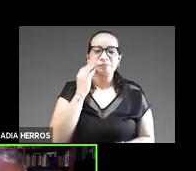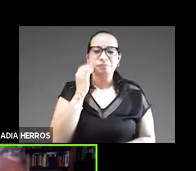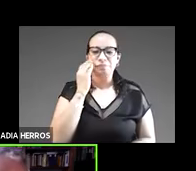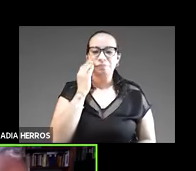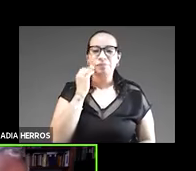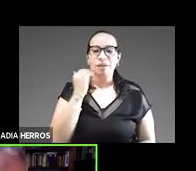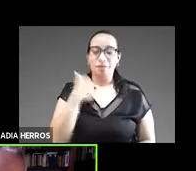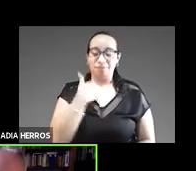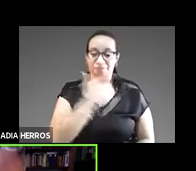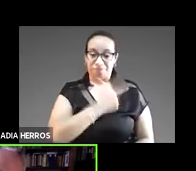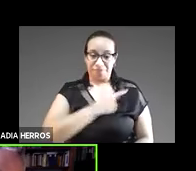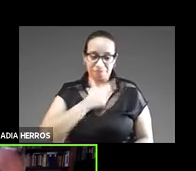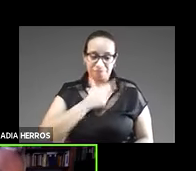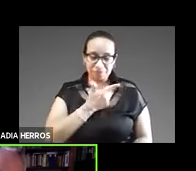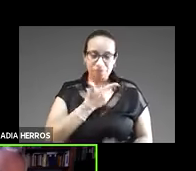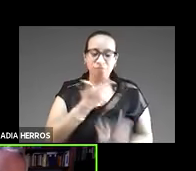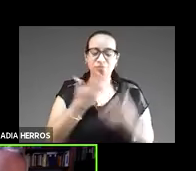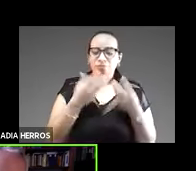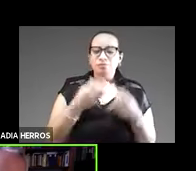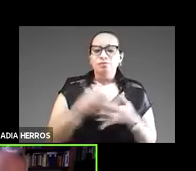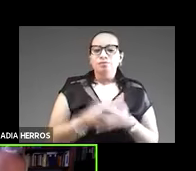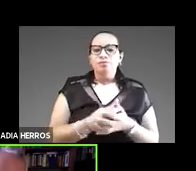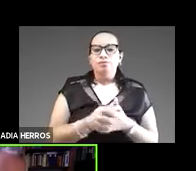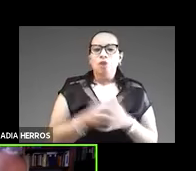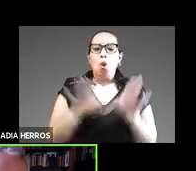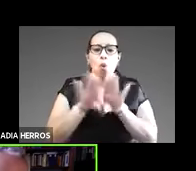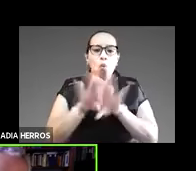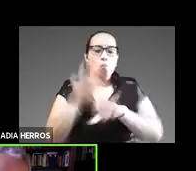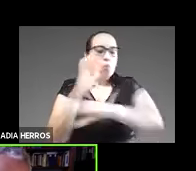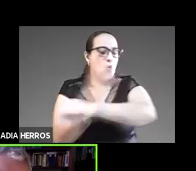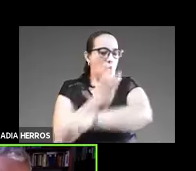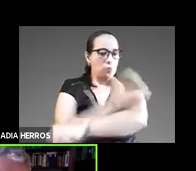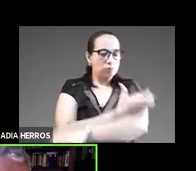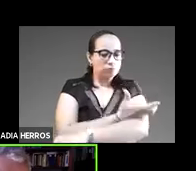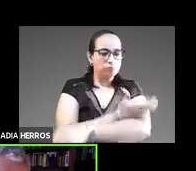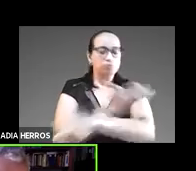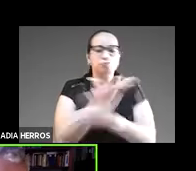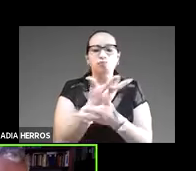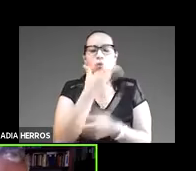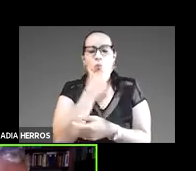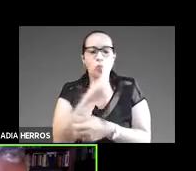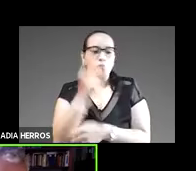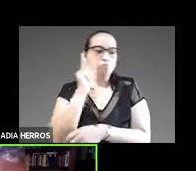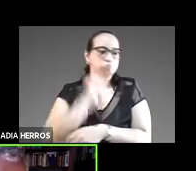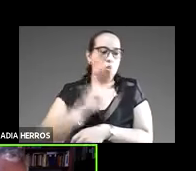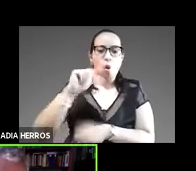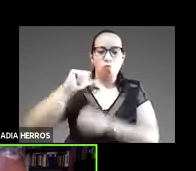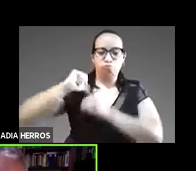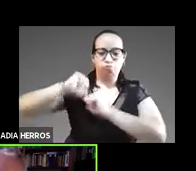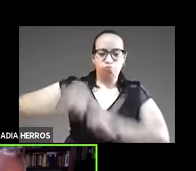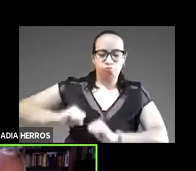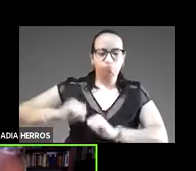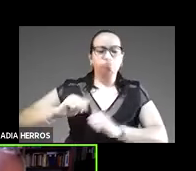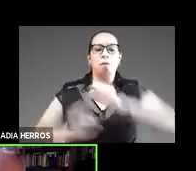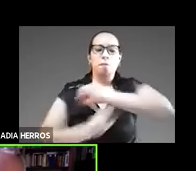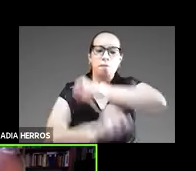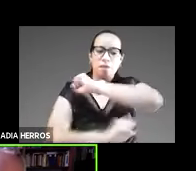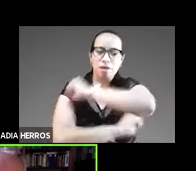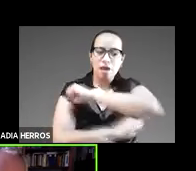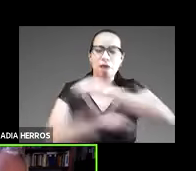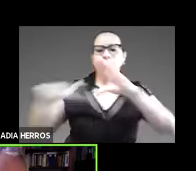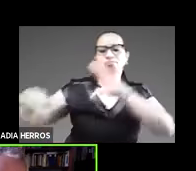me gusta mucho cómo mis compañeras y compañeros que están a cargo de los pilares me